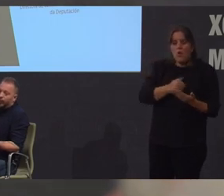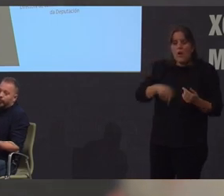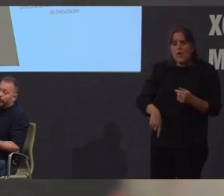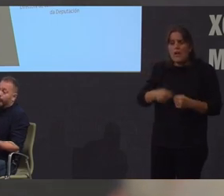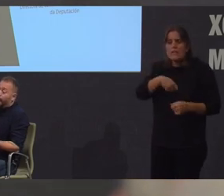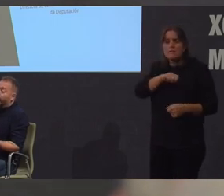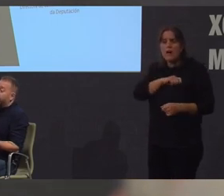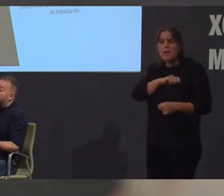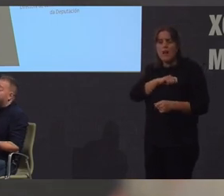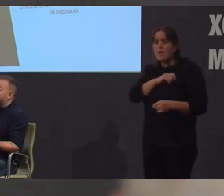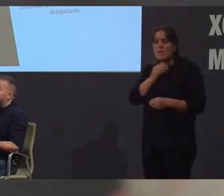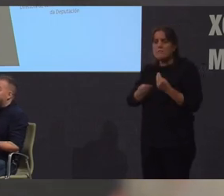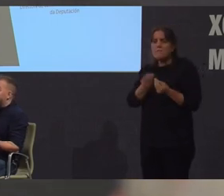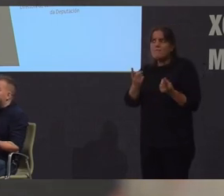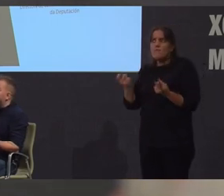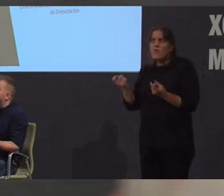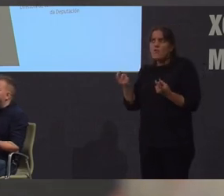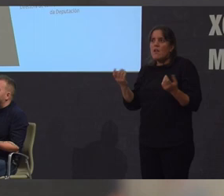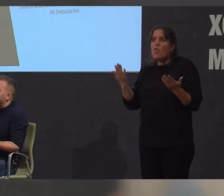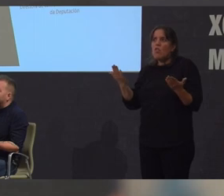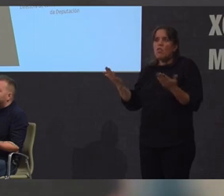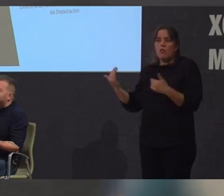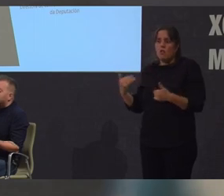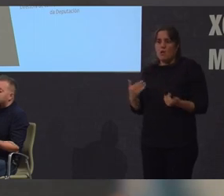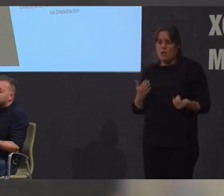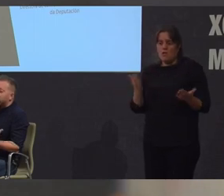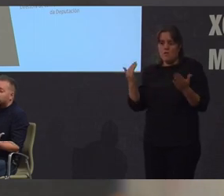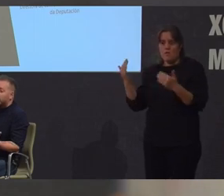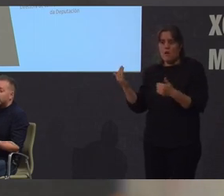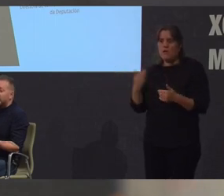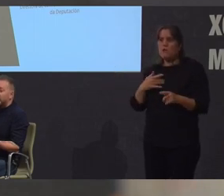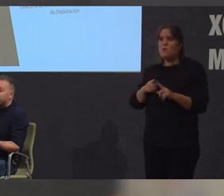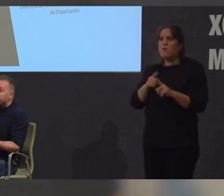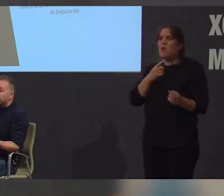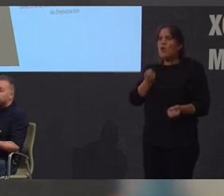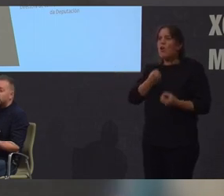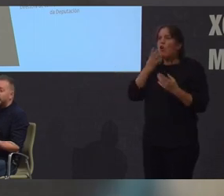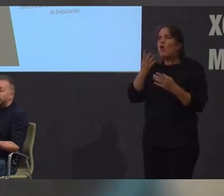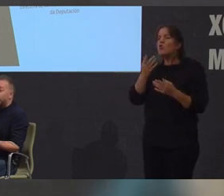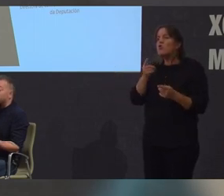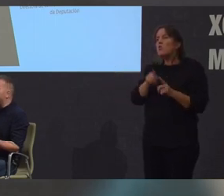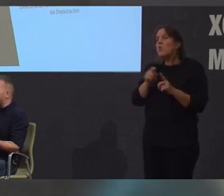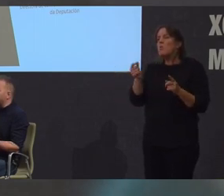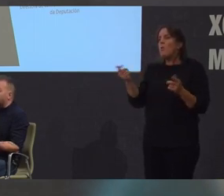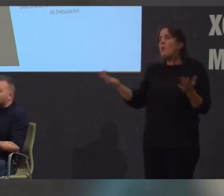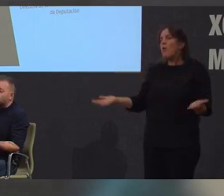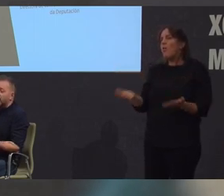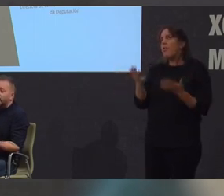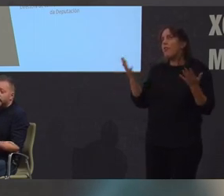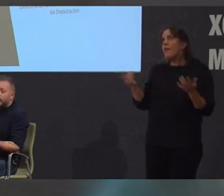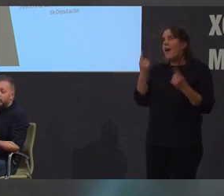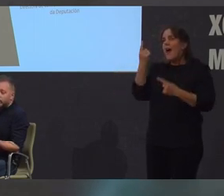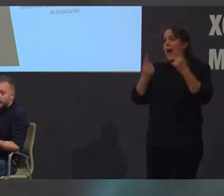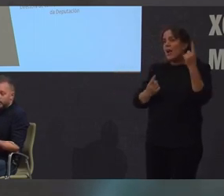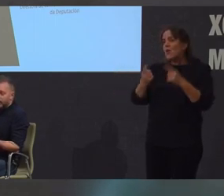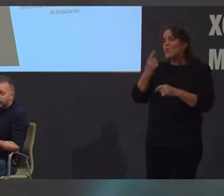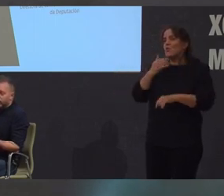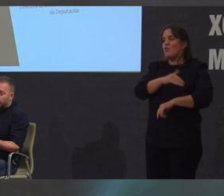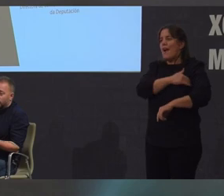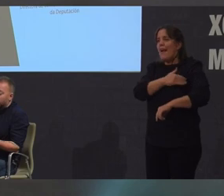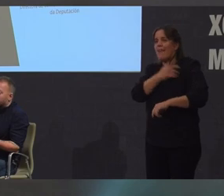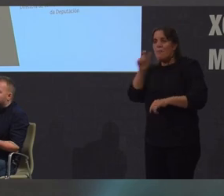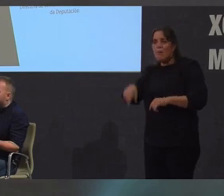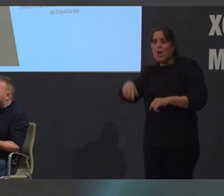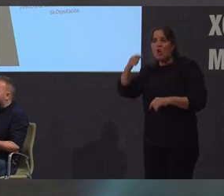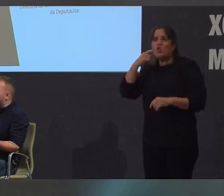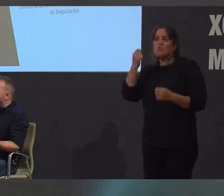había contado, o faltaba esa historia, se había contado de manera un poco muy somera, lo habían hecho algunos académicos